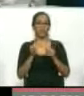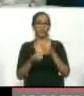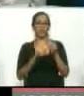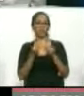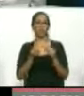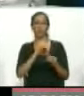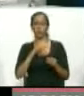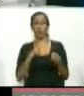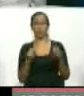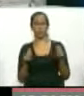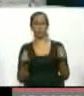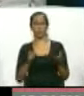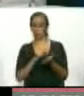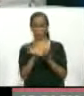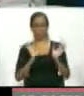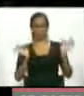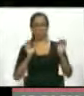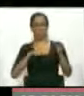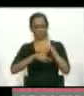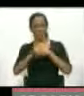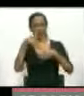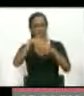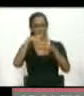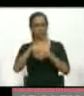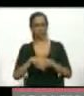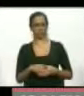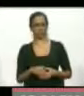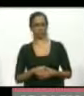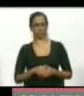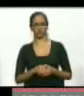bastantes no nos pasó nada una leche aves